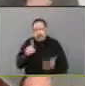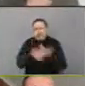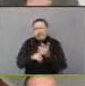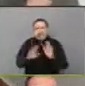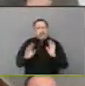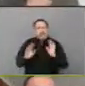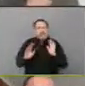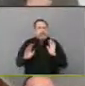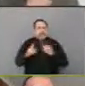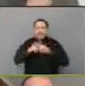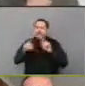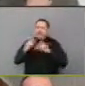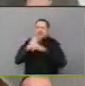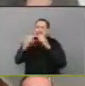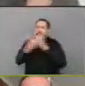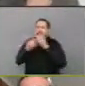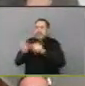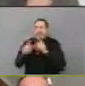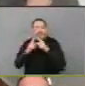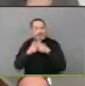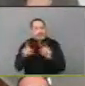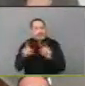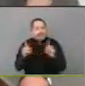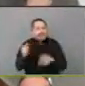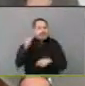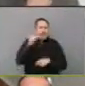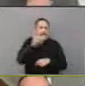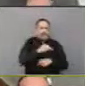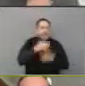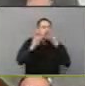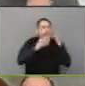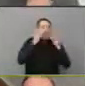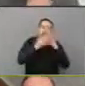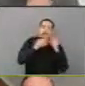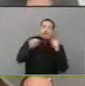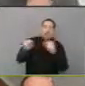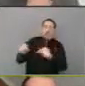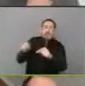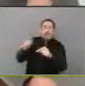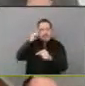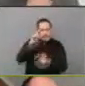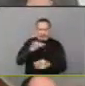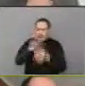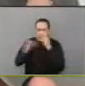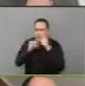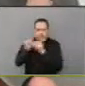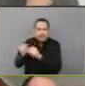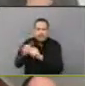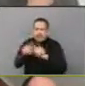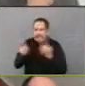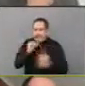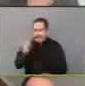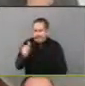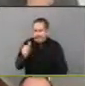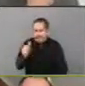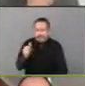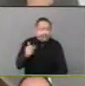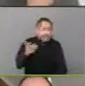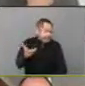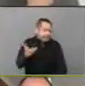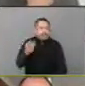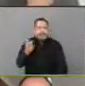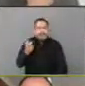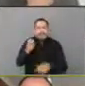es el evento y otra cosa es que se promocione el evento, que no se está promocionando, y